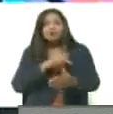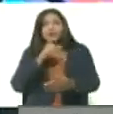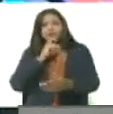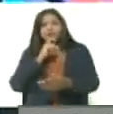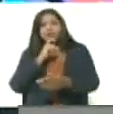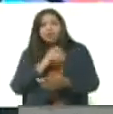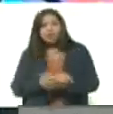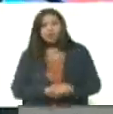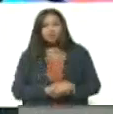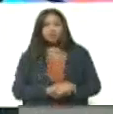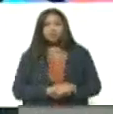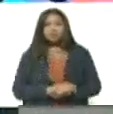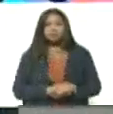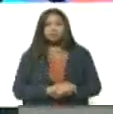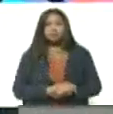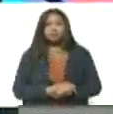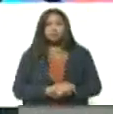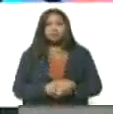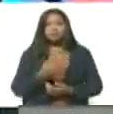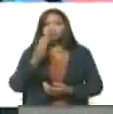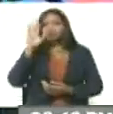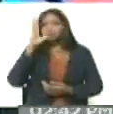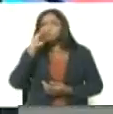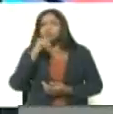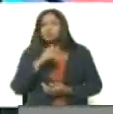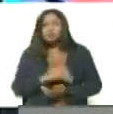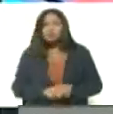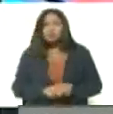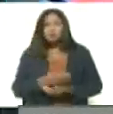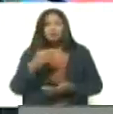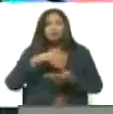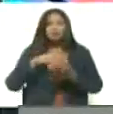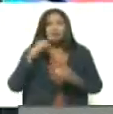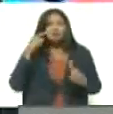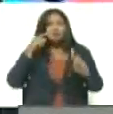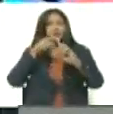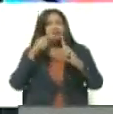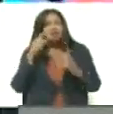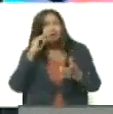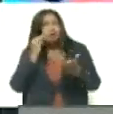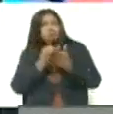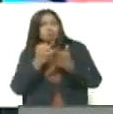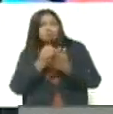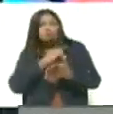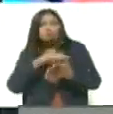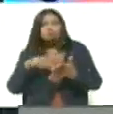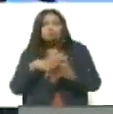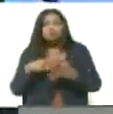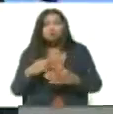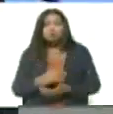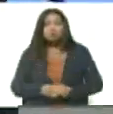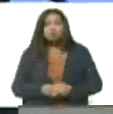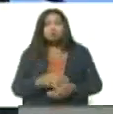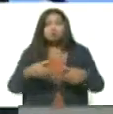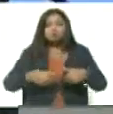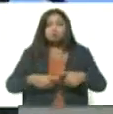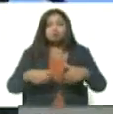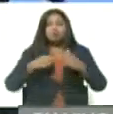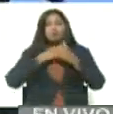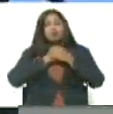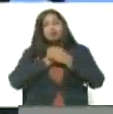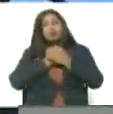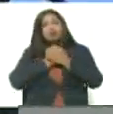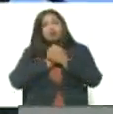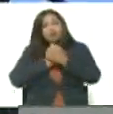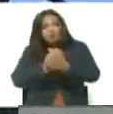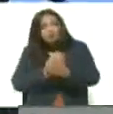dificultades. Sin duda alguna, puso el destino a prueba la intensidad del amor